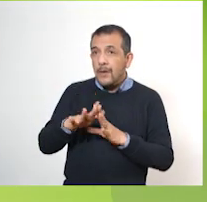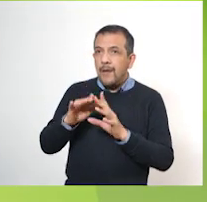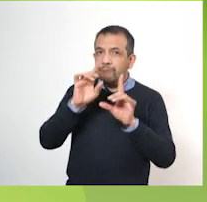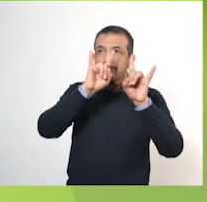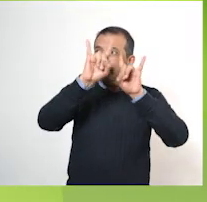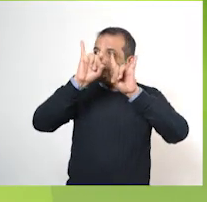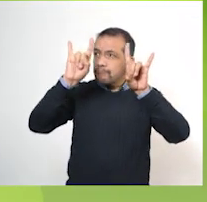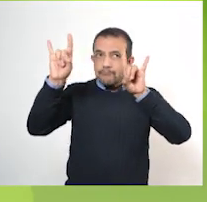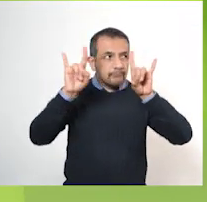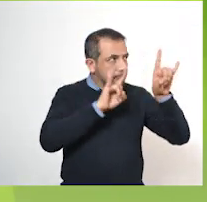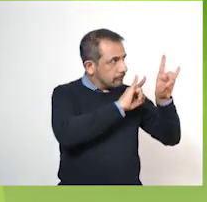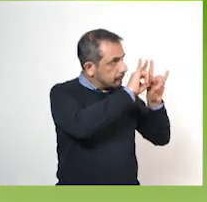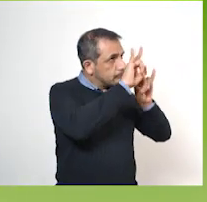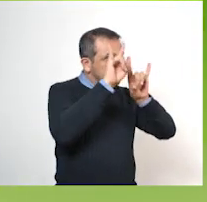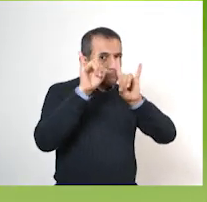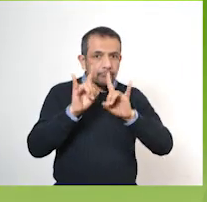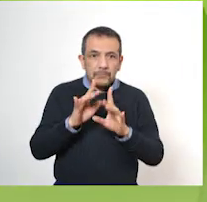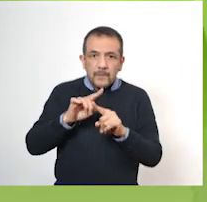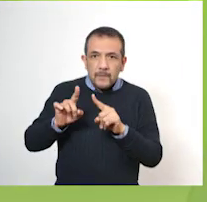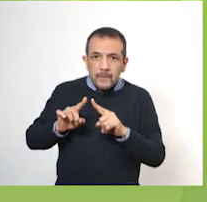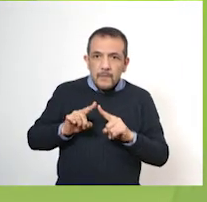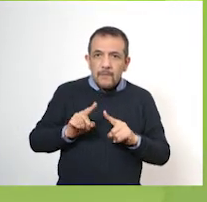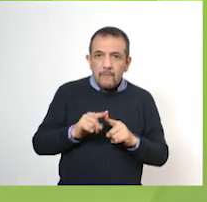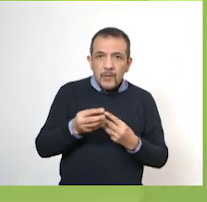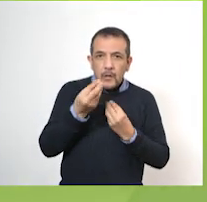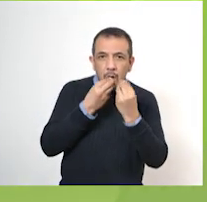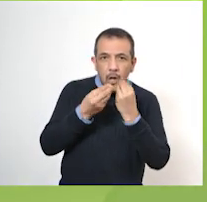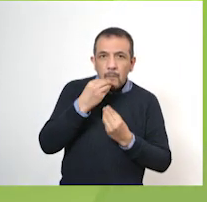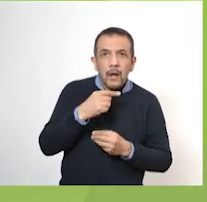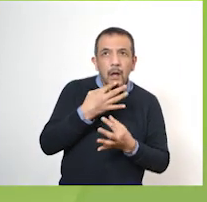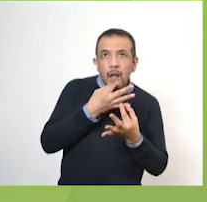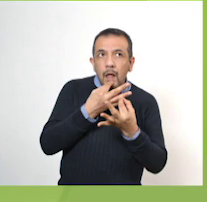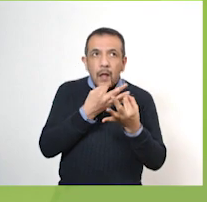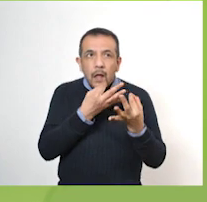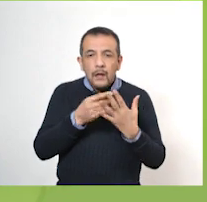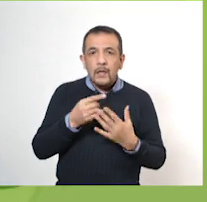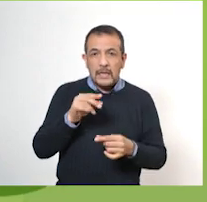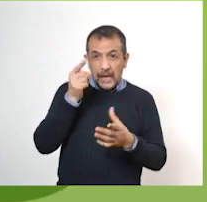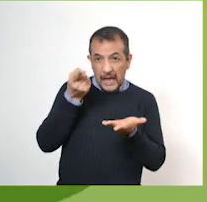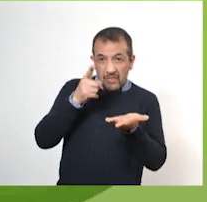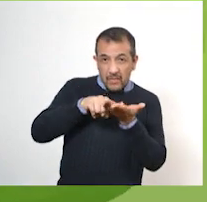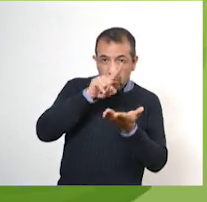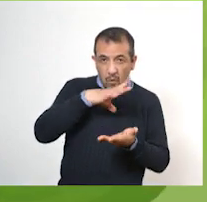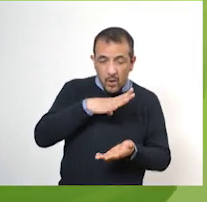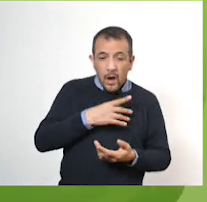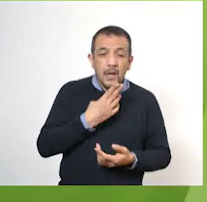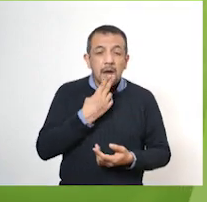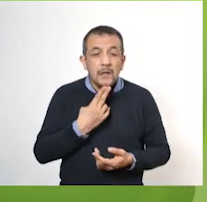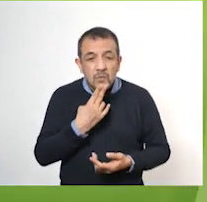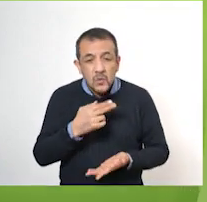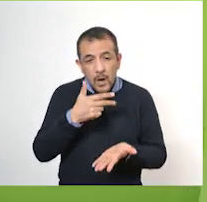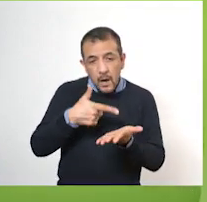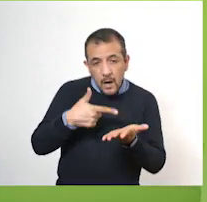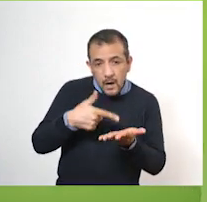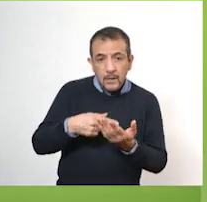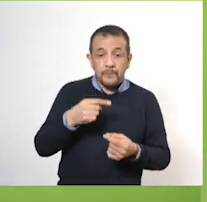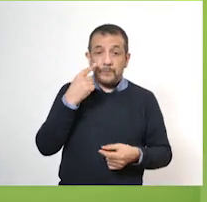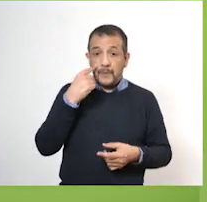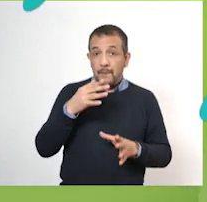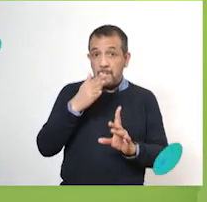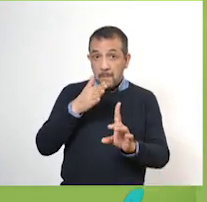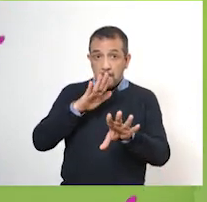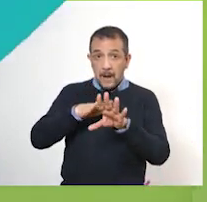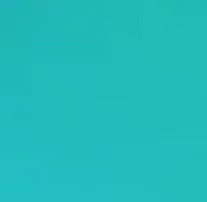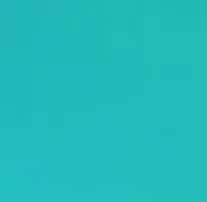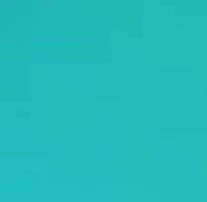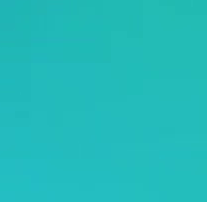omnipresente publicidad de alimentos con altos contenidos de azúcares y grasas. En especial,